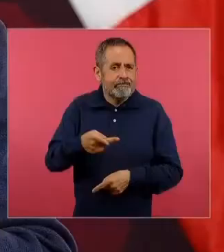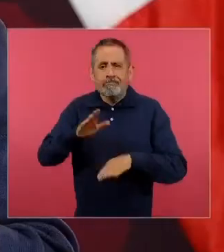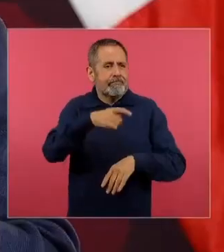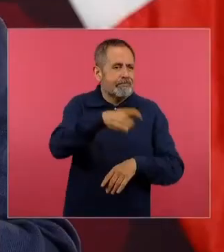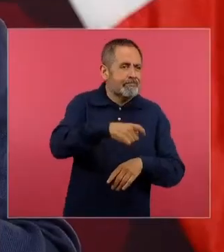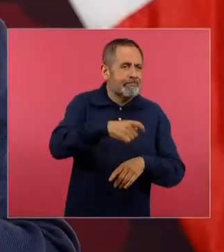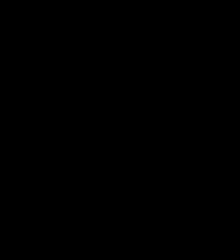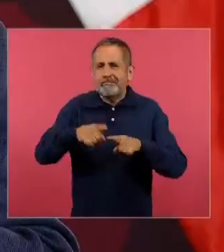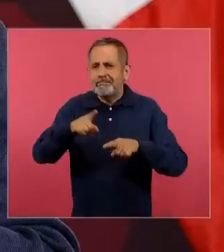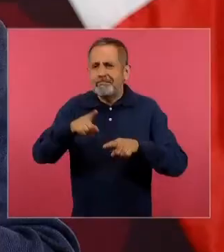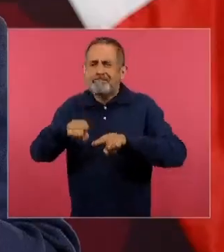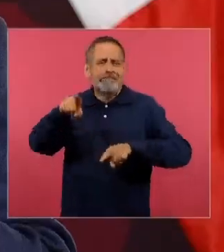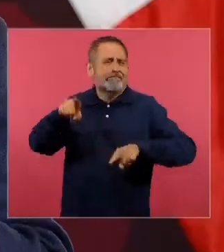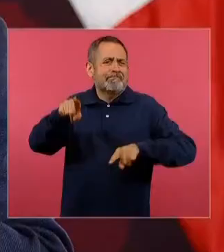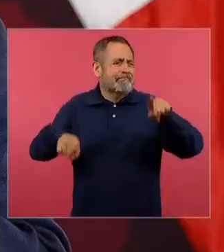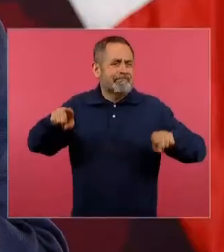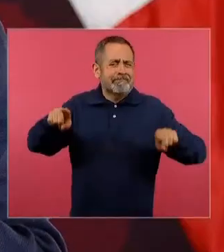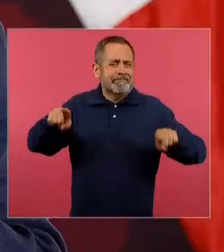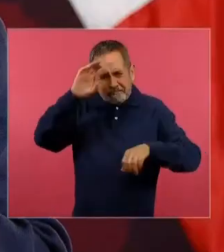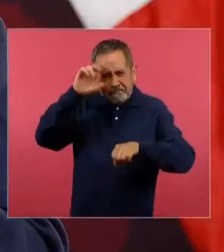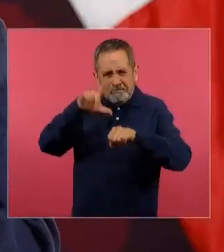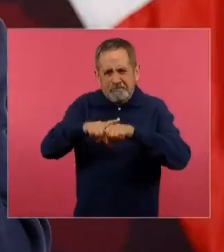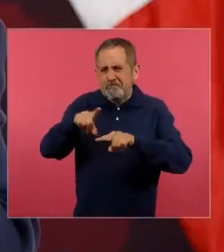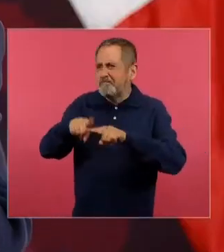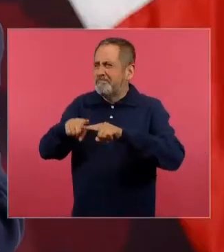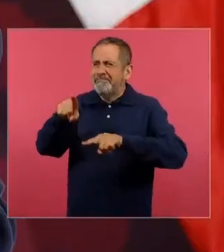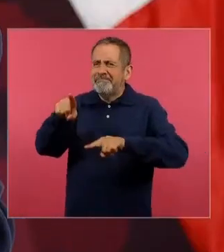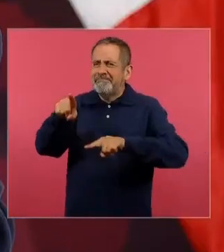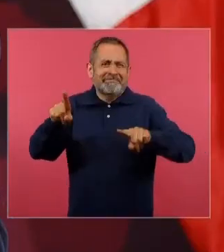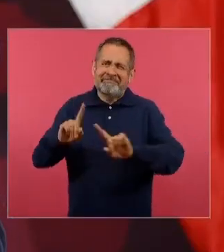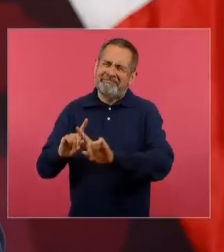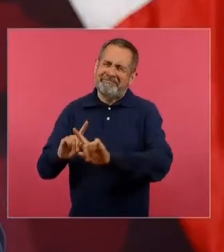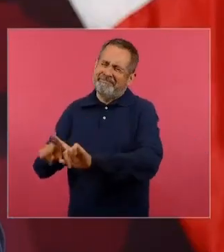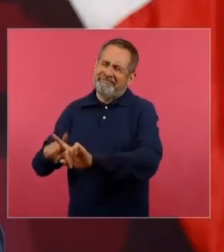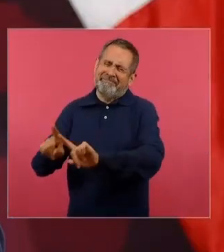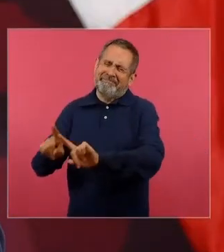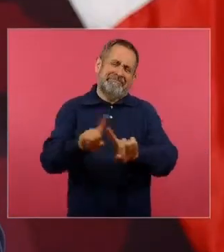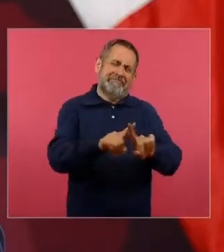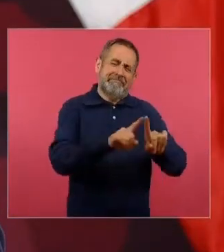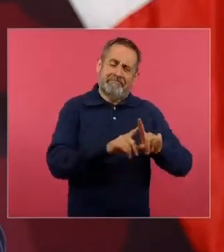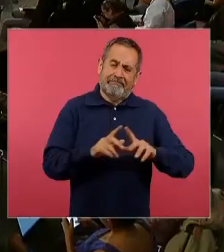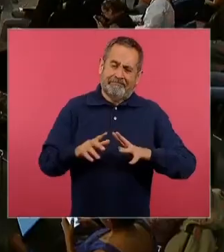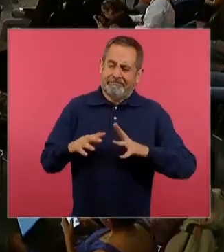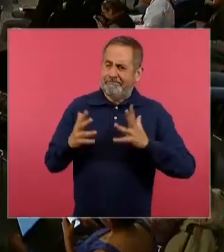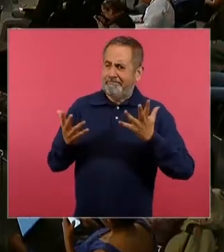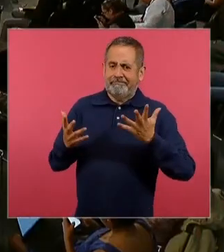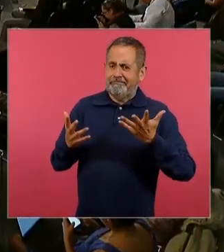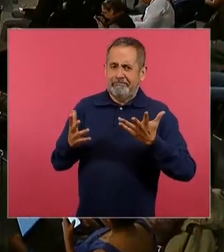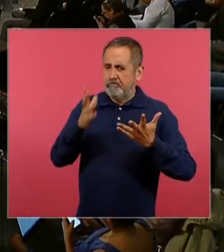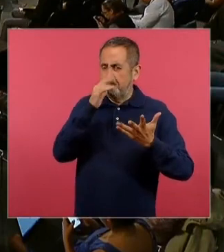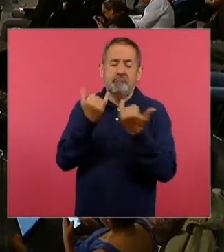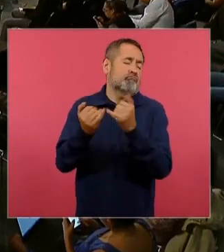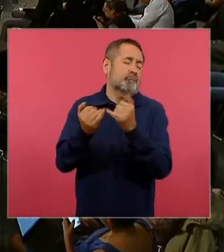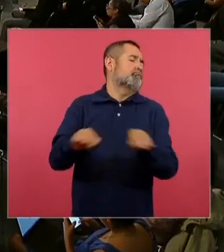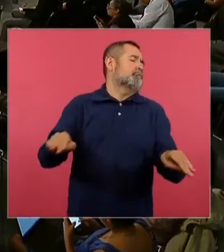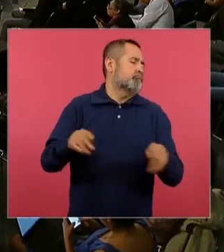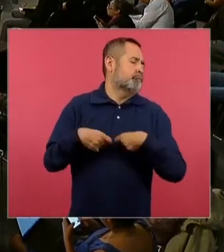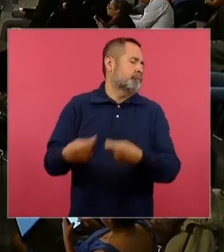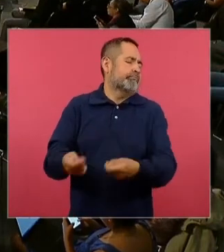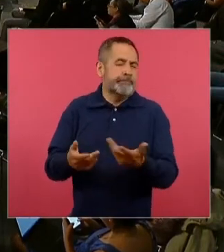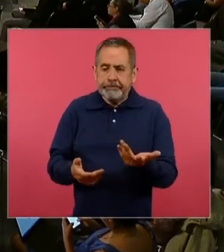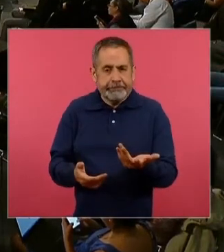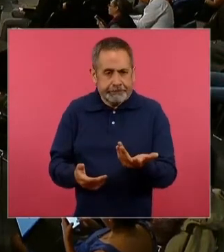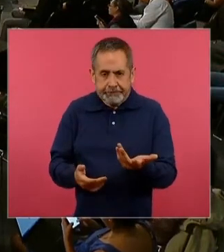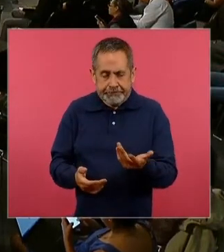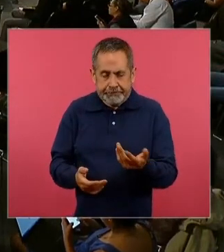social. Entonces, tenemos que buscar, y aquí está el plan de estudios como una especie de punto de